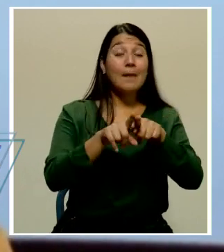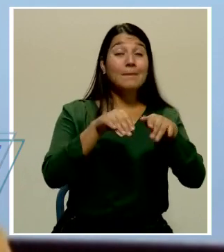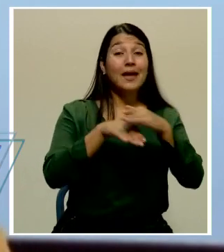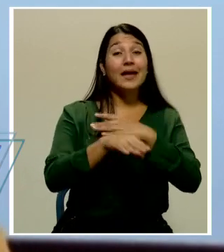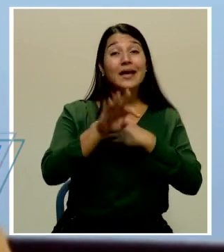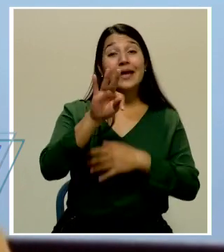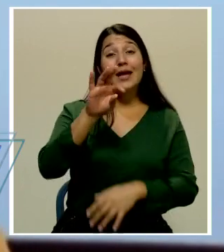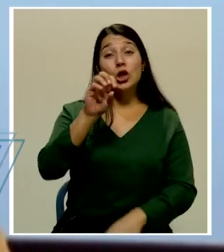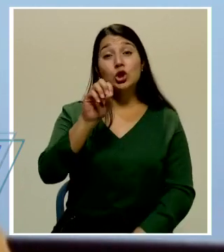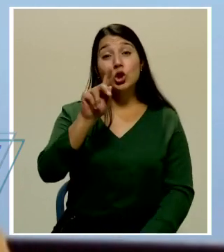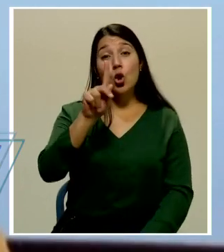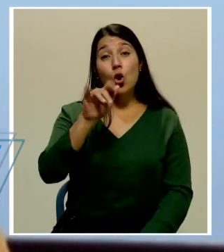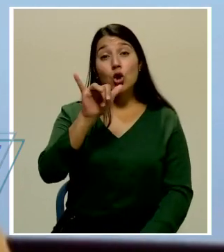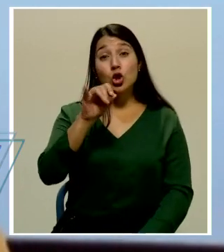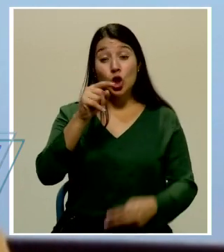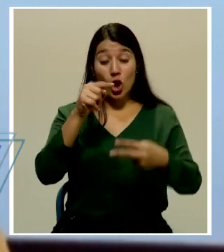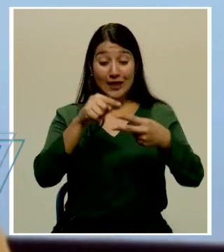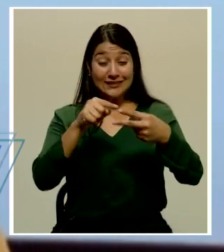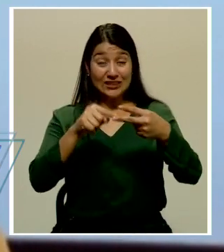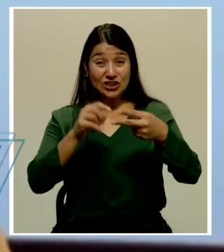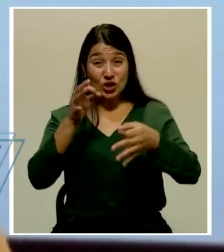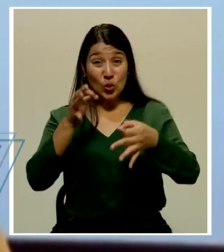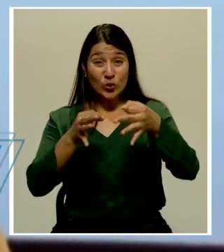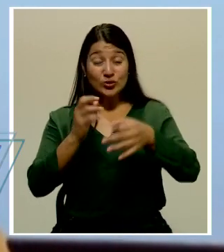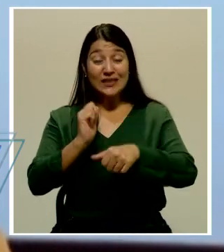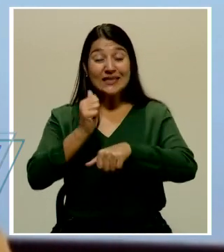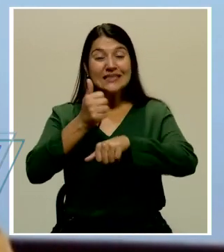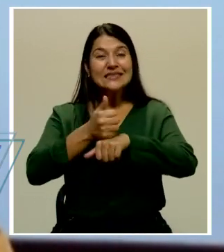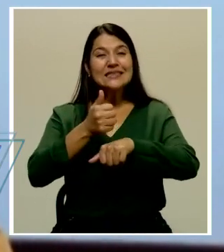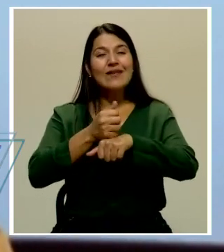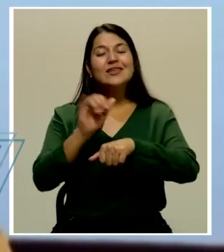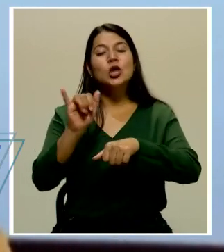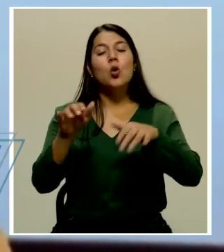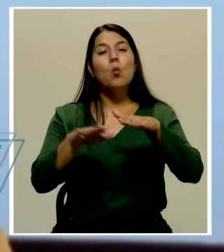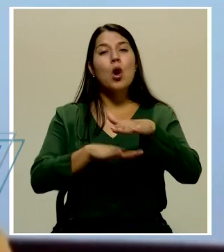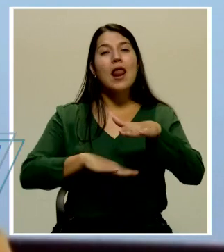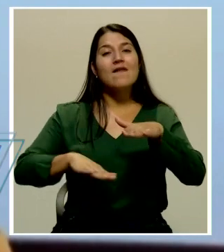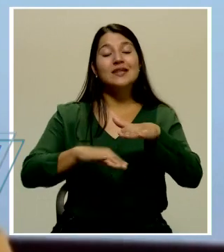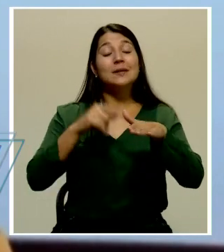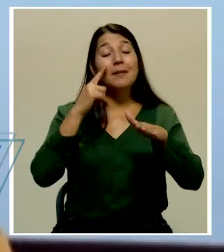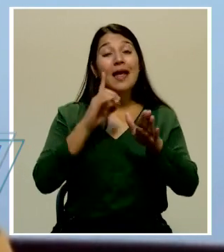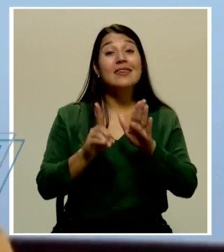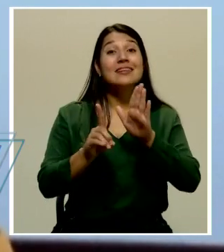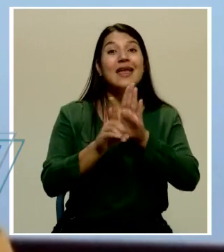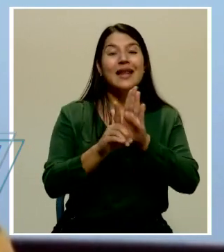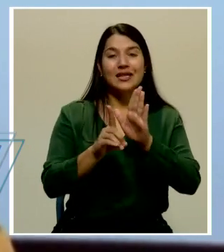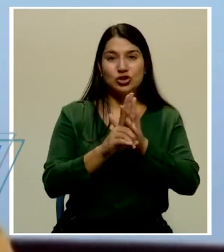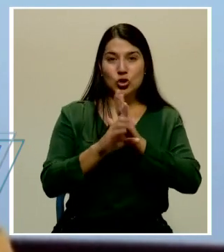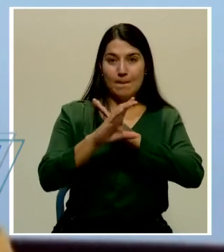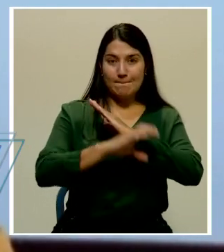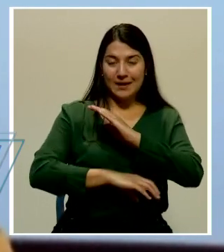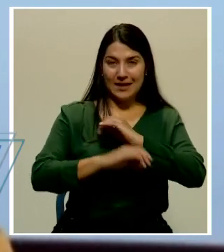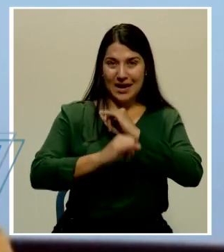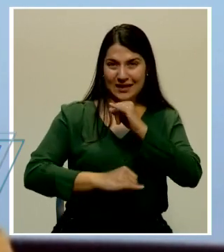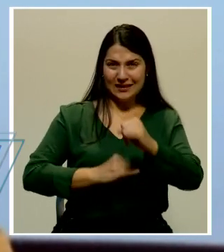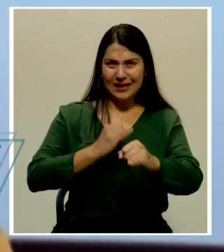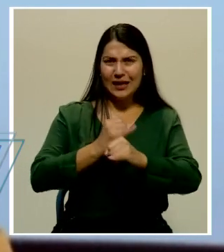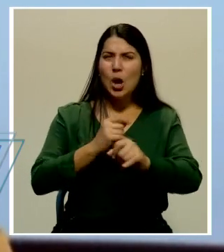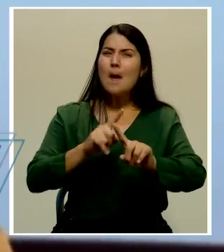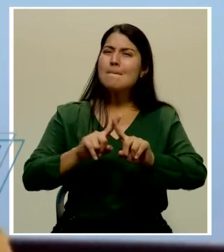los orígenes del derecho penal internacional, pero unos orígenes, como todo comienzo,